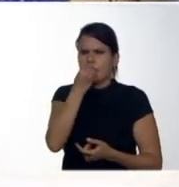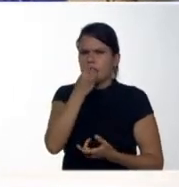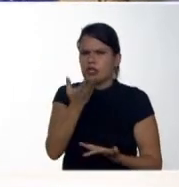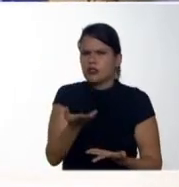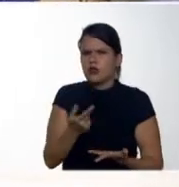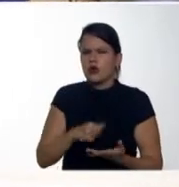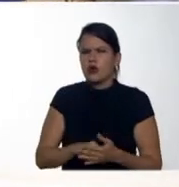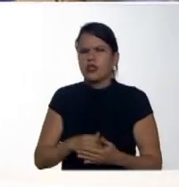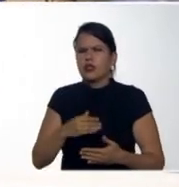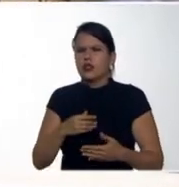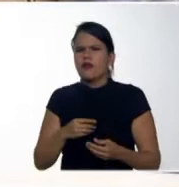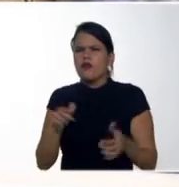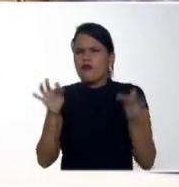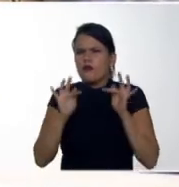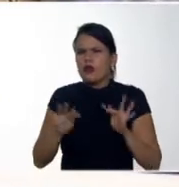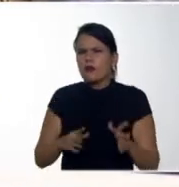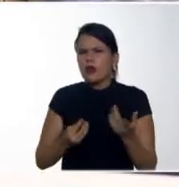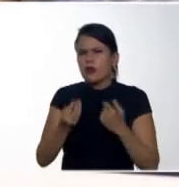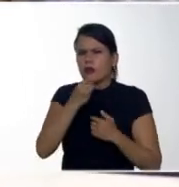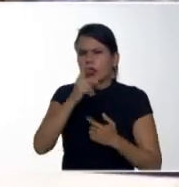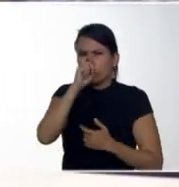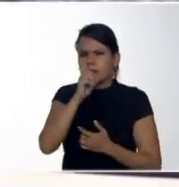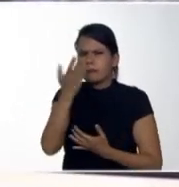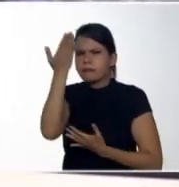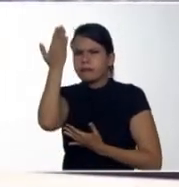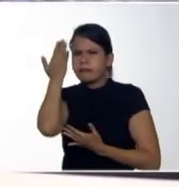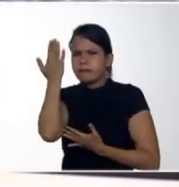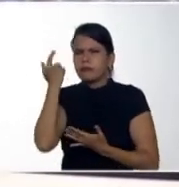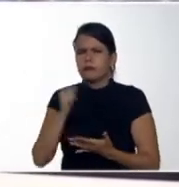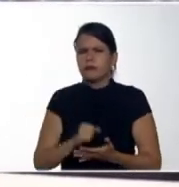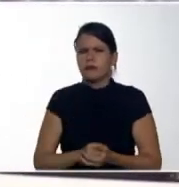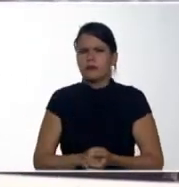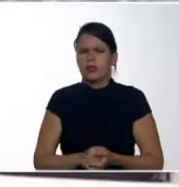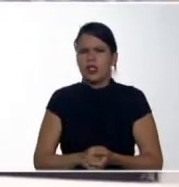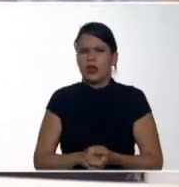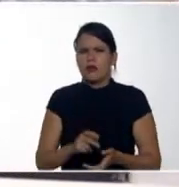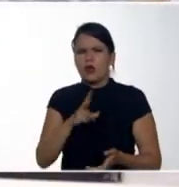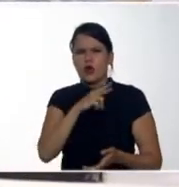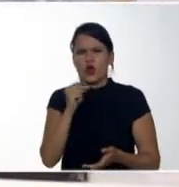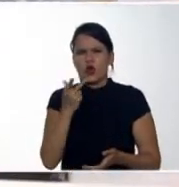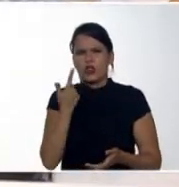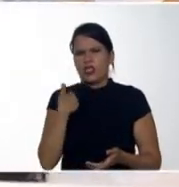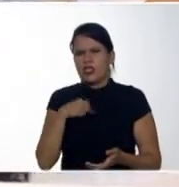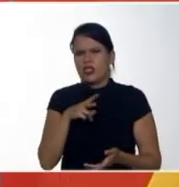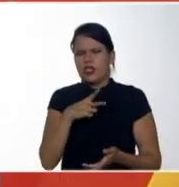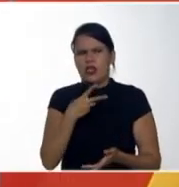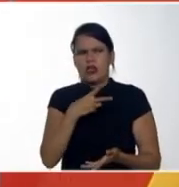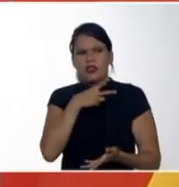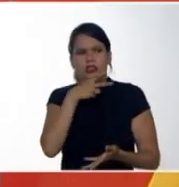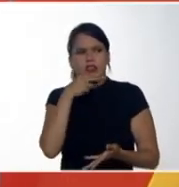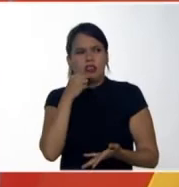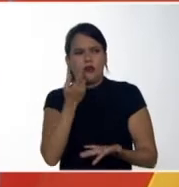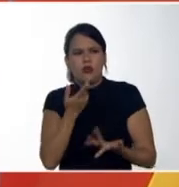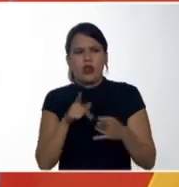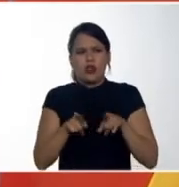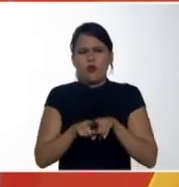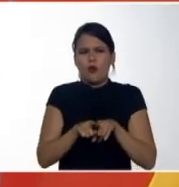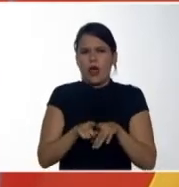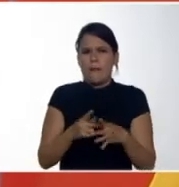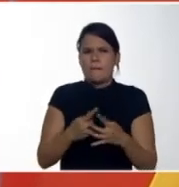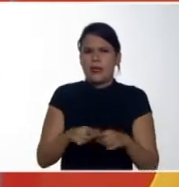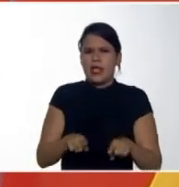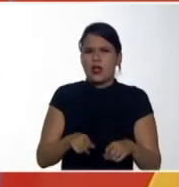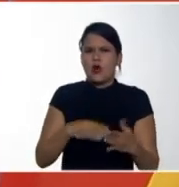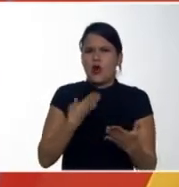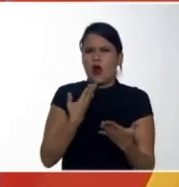ese régimen alimenticio de la época. A lo mejor no tenía el mejor sabor, porque hasta los